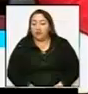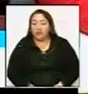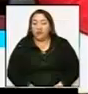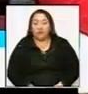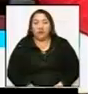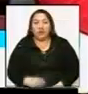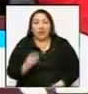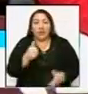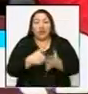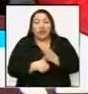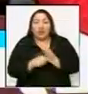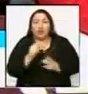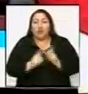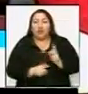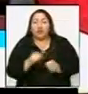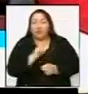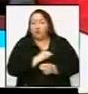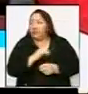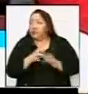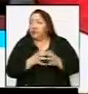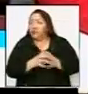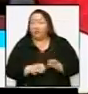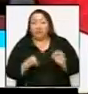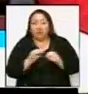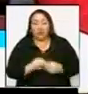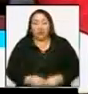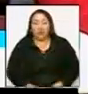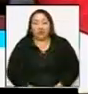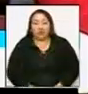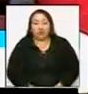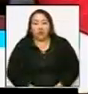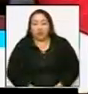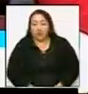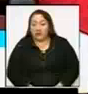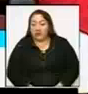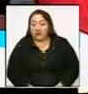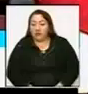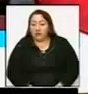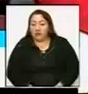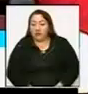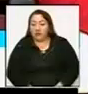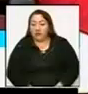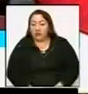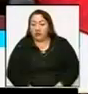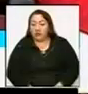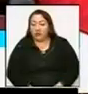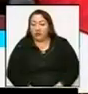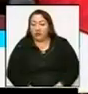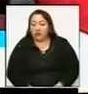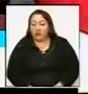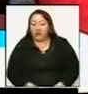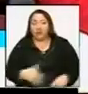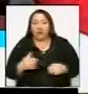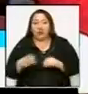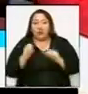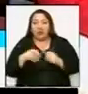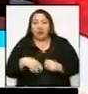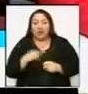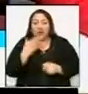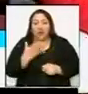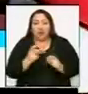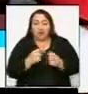el RENIEC, que es uno de los órganos del sistema electoral, sí podría haber las renuncias en este caso.